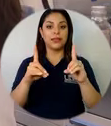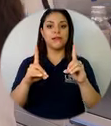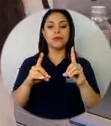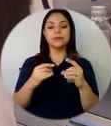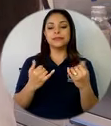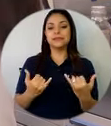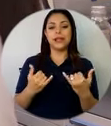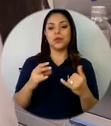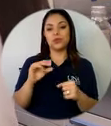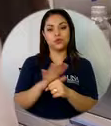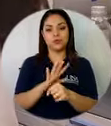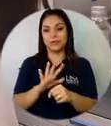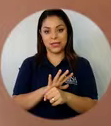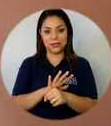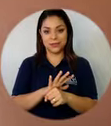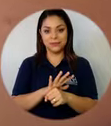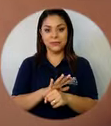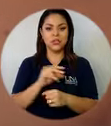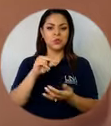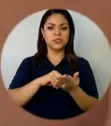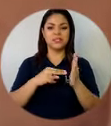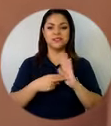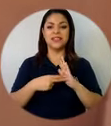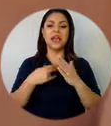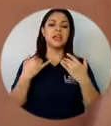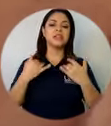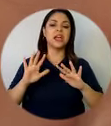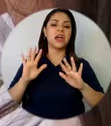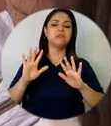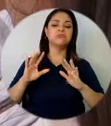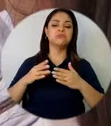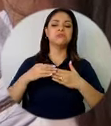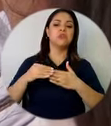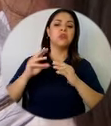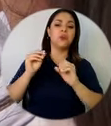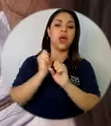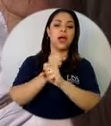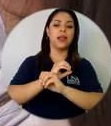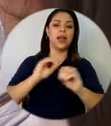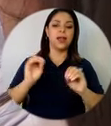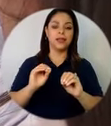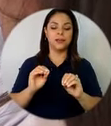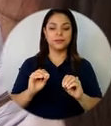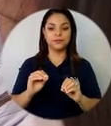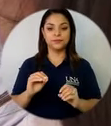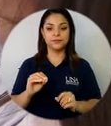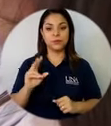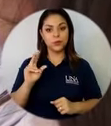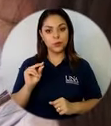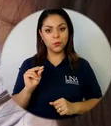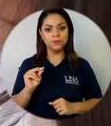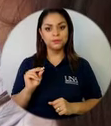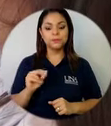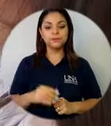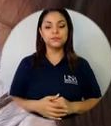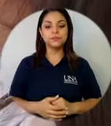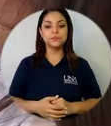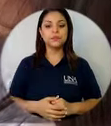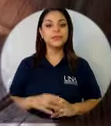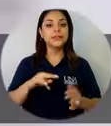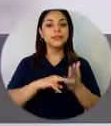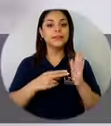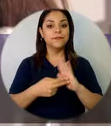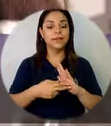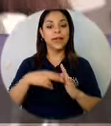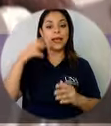laboral, ya no son suficientes. No significa que ya no hay que hacer nada en materias, por ejemplo, de planificación familiar, pero significa que